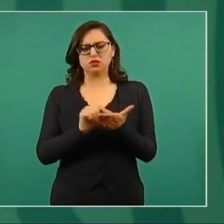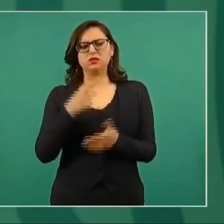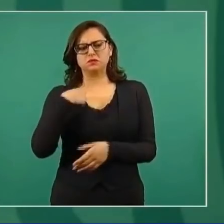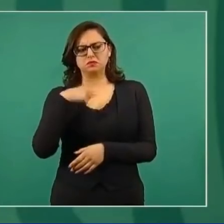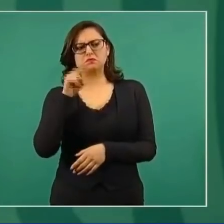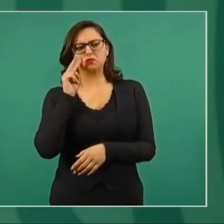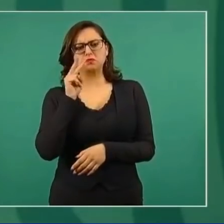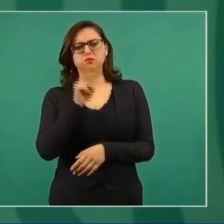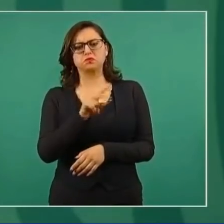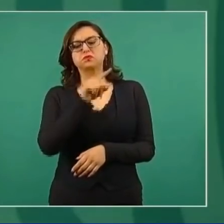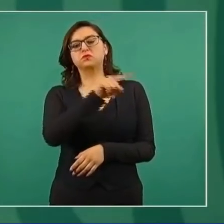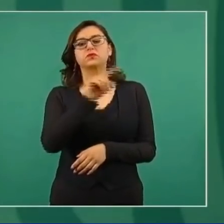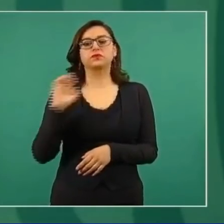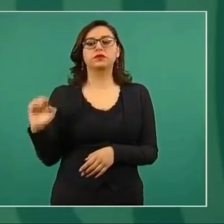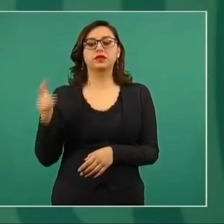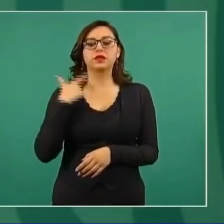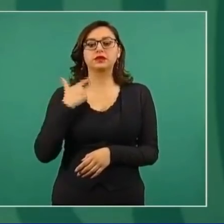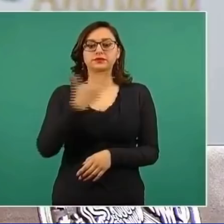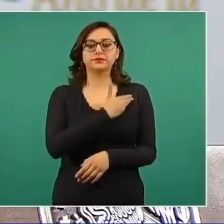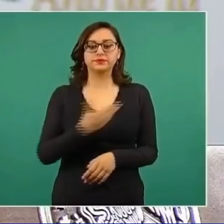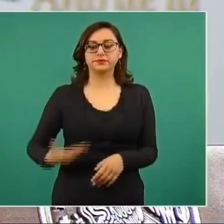de el expresidente Calderón